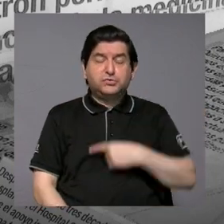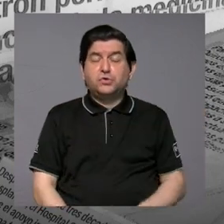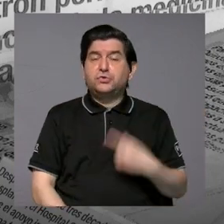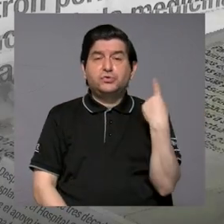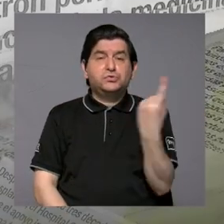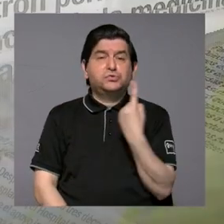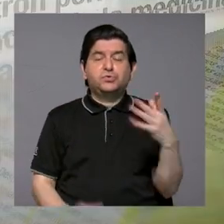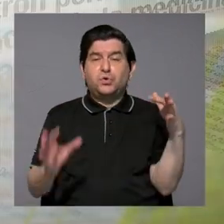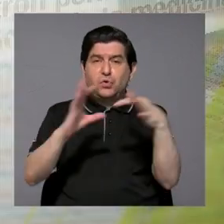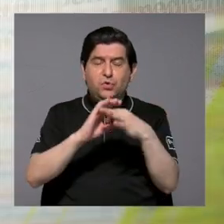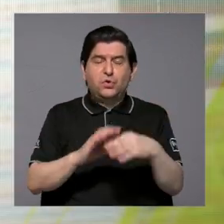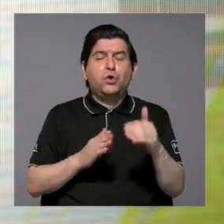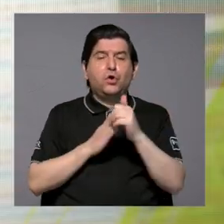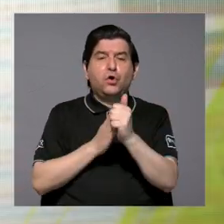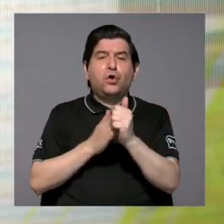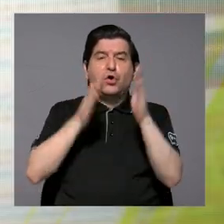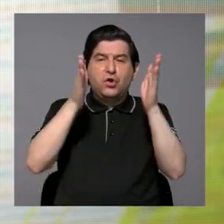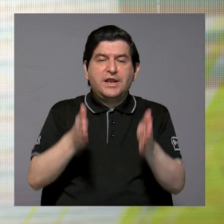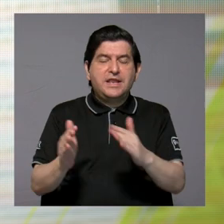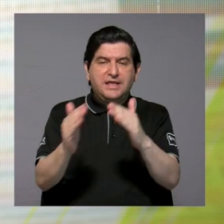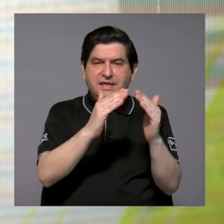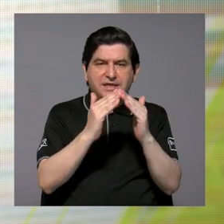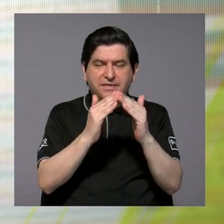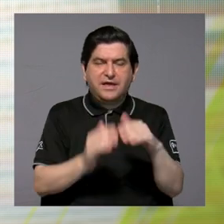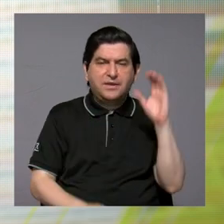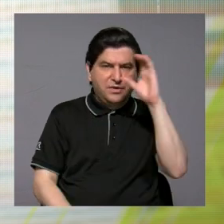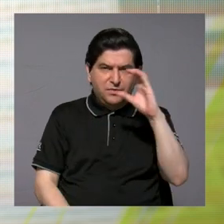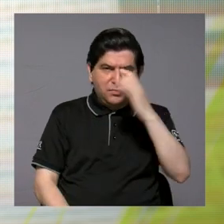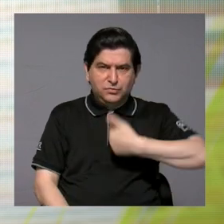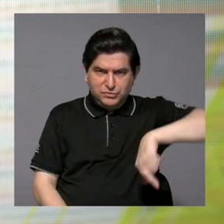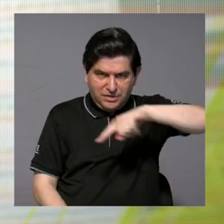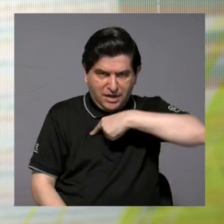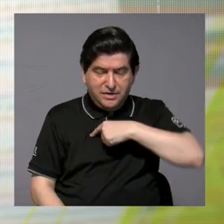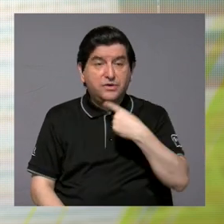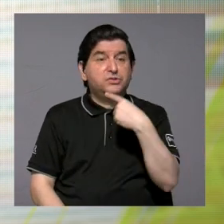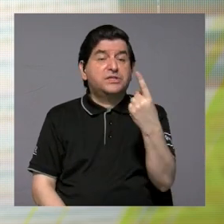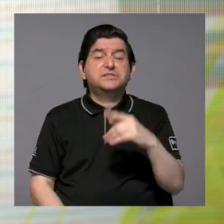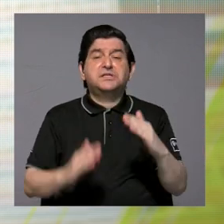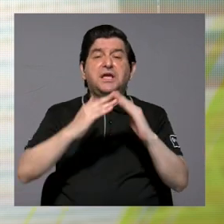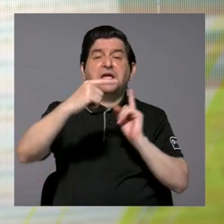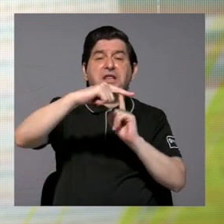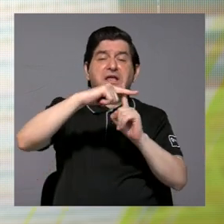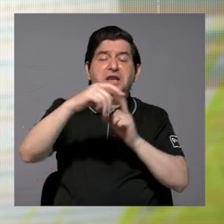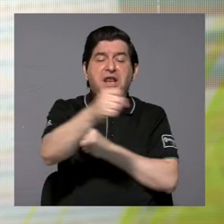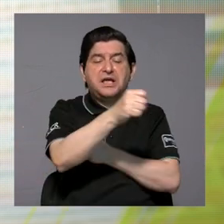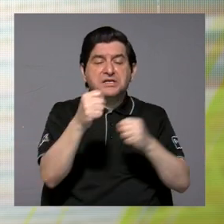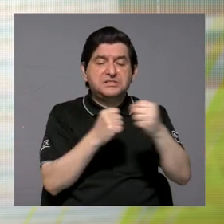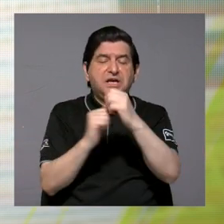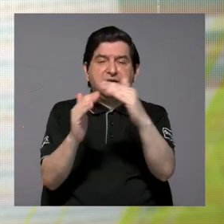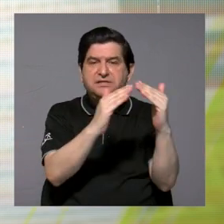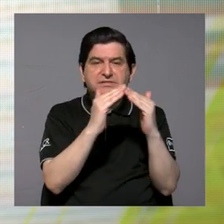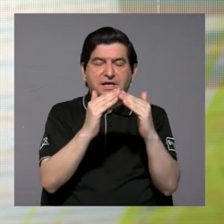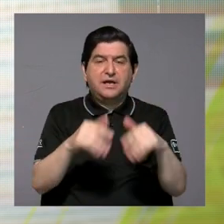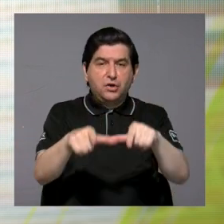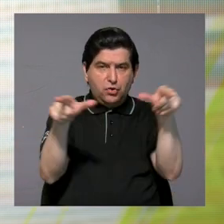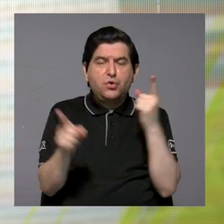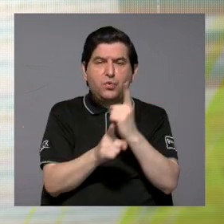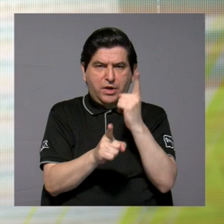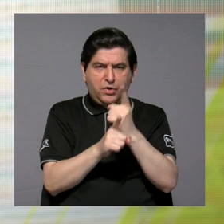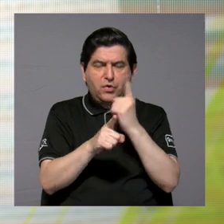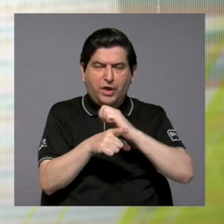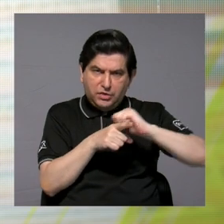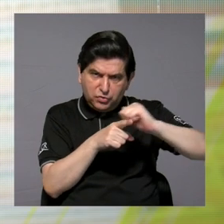coordinaciones con el líder comunal que nos busca y ahí donde ellos nos digan una iglesia un salón comunal un lugar que tengan apto para dar la